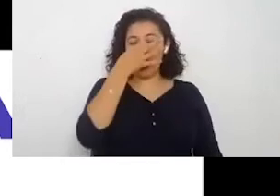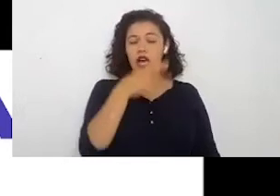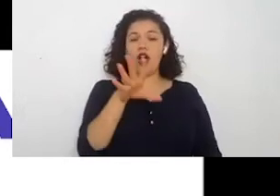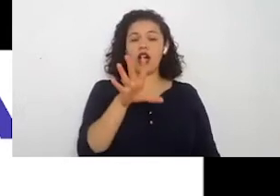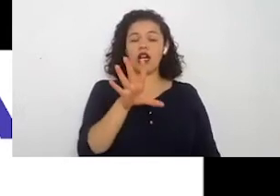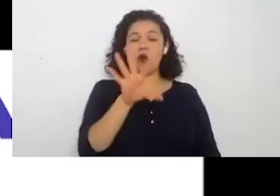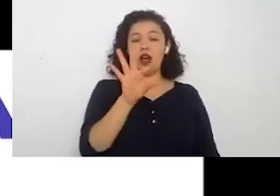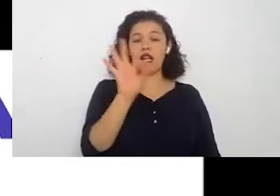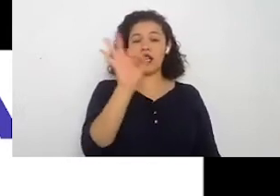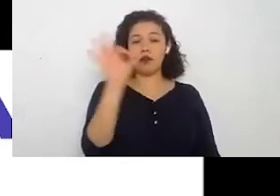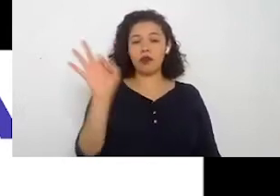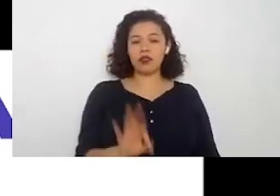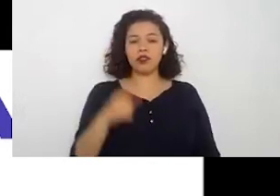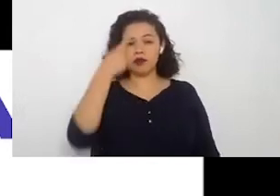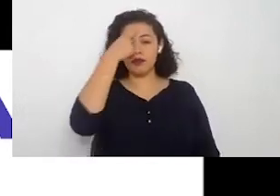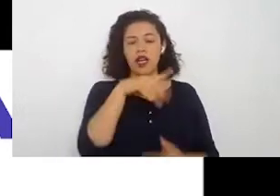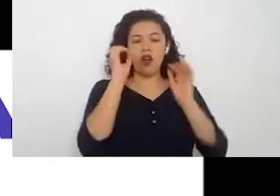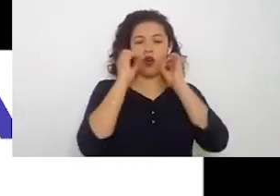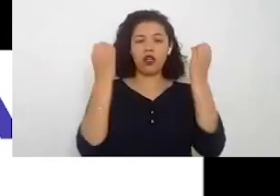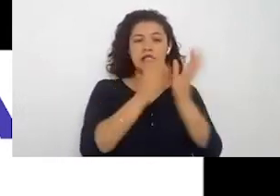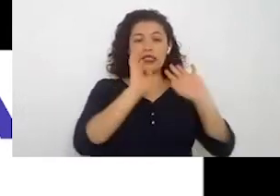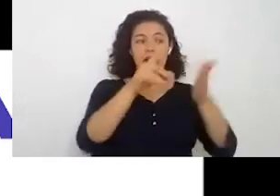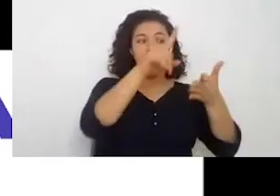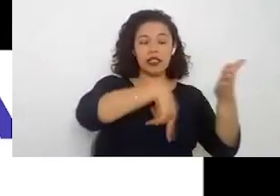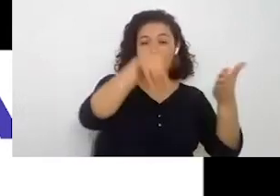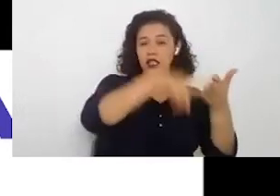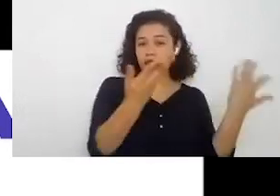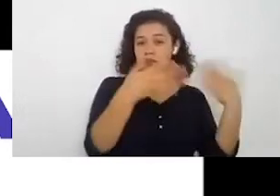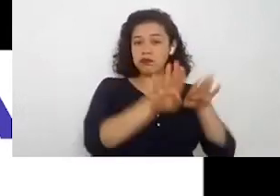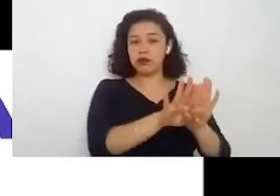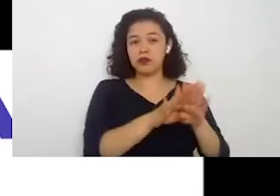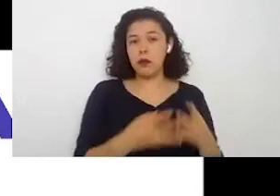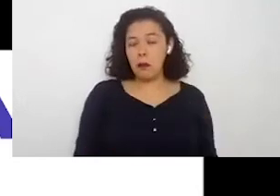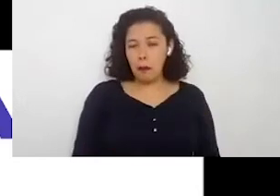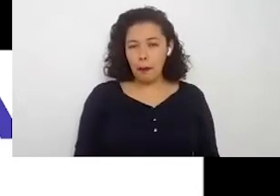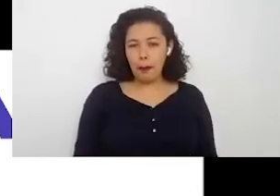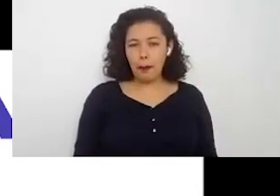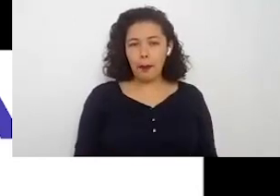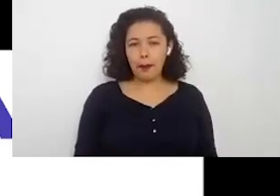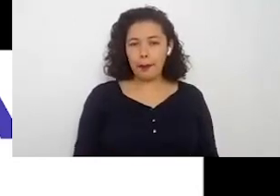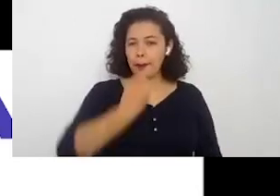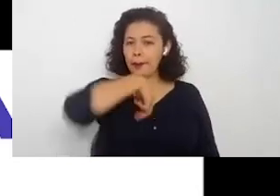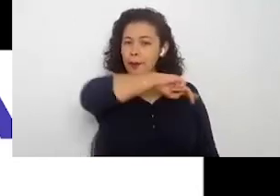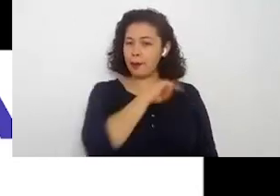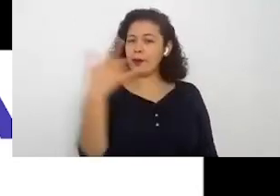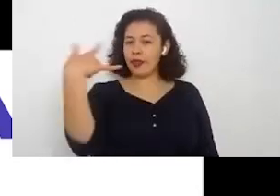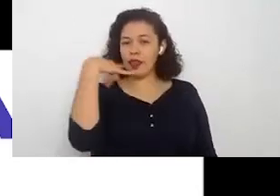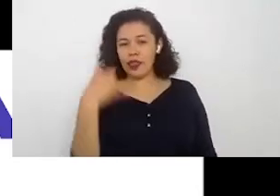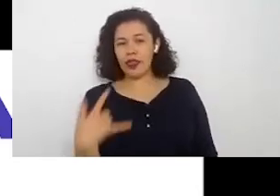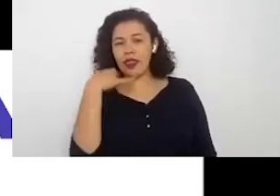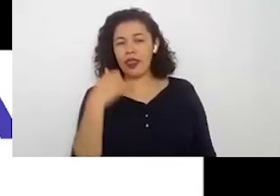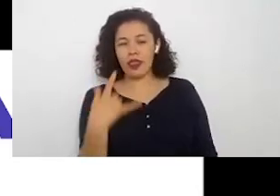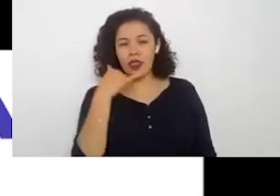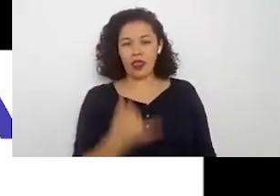40% de organizaciones que han cerrado. Entonces, imagínense el reto que tenemos de ser